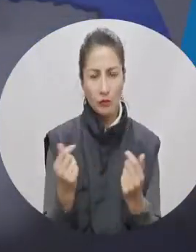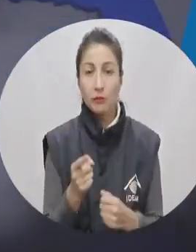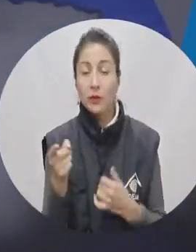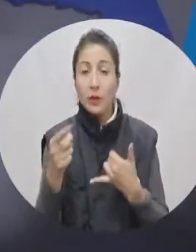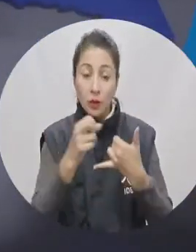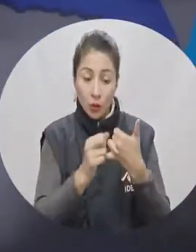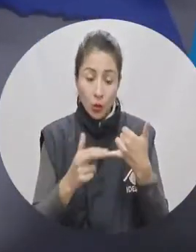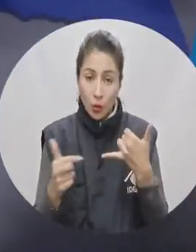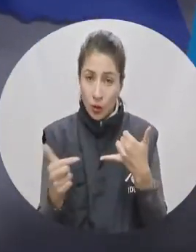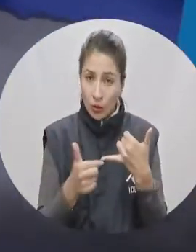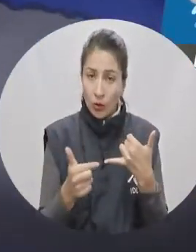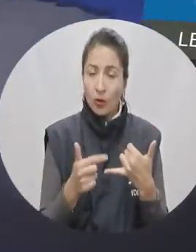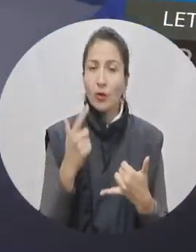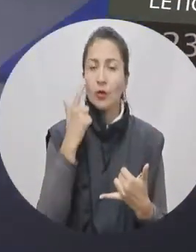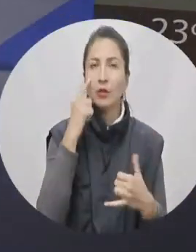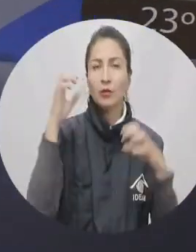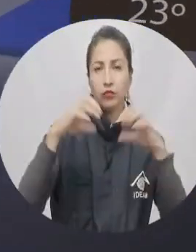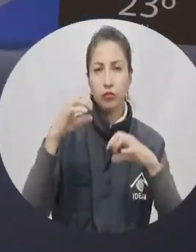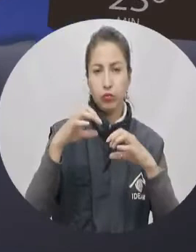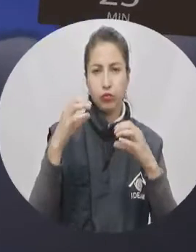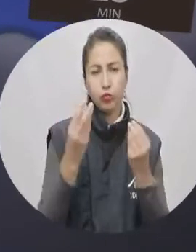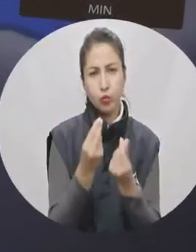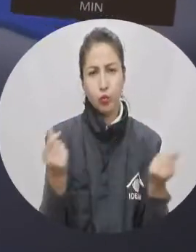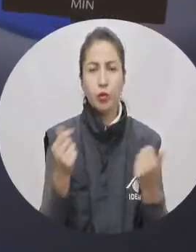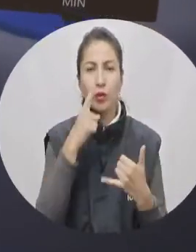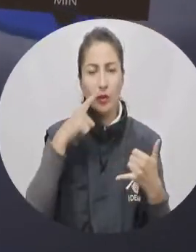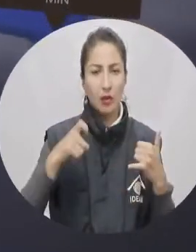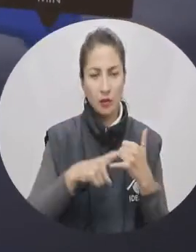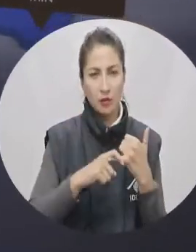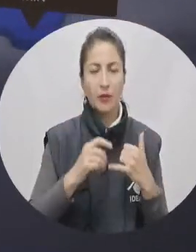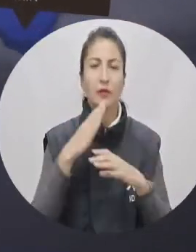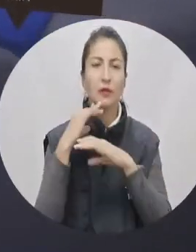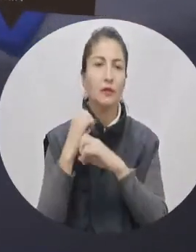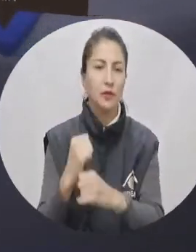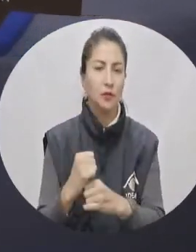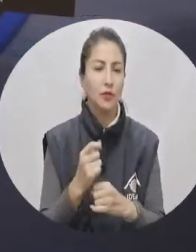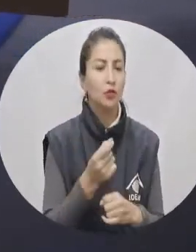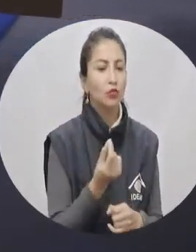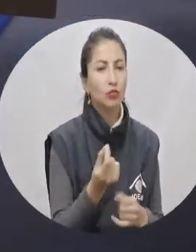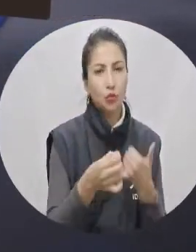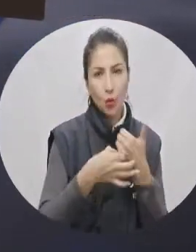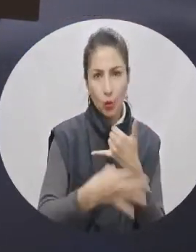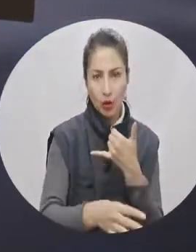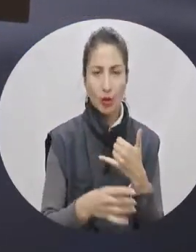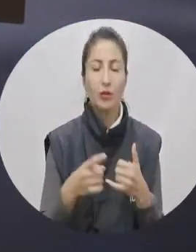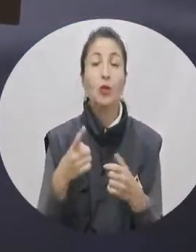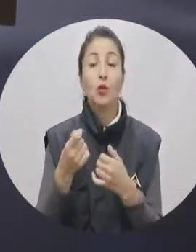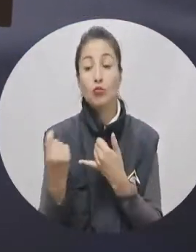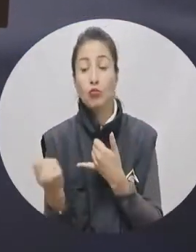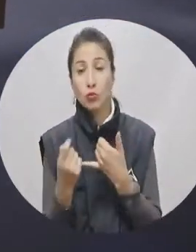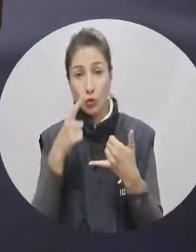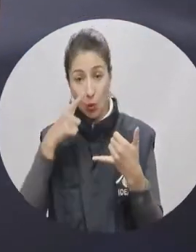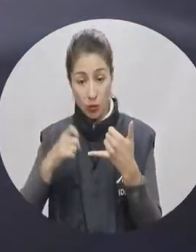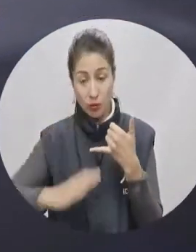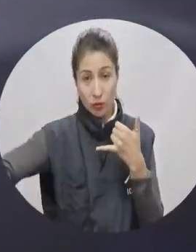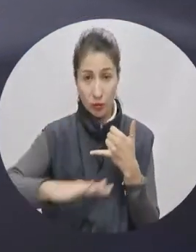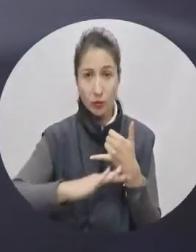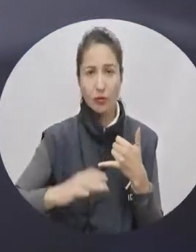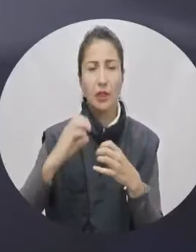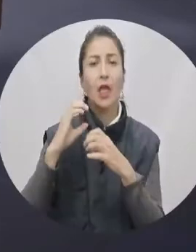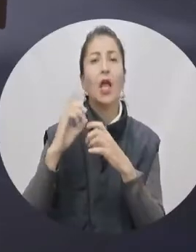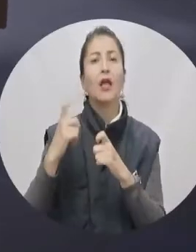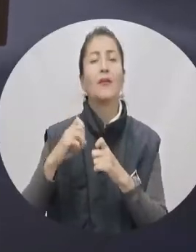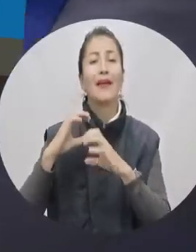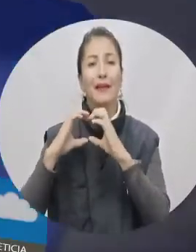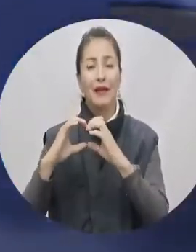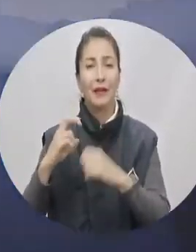la zona del sur del país, las lluvias serán ligeras en Amazonas, sur del Baupés y oriente del Guainía, en el Piedemonte Amazónico, occidente del